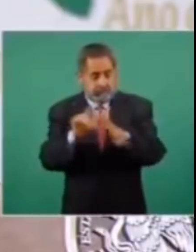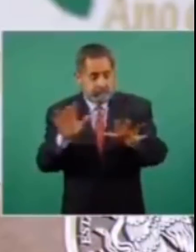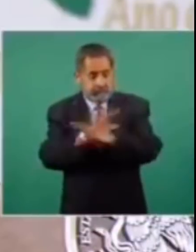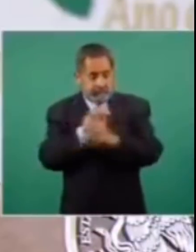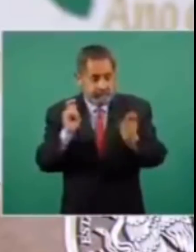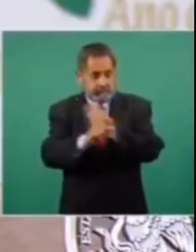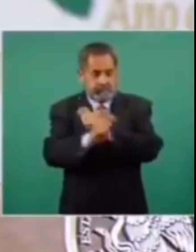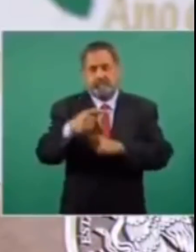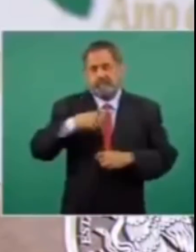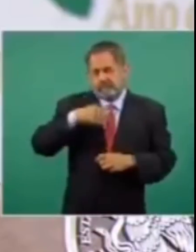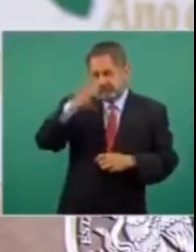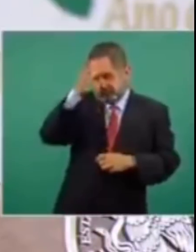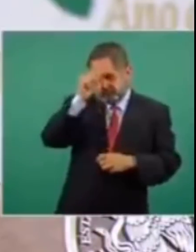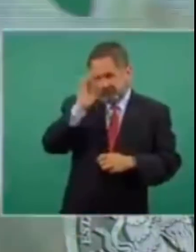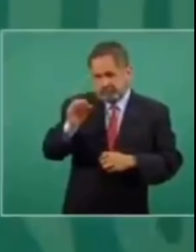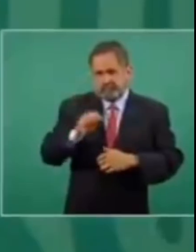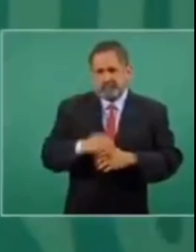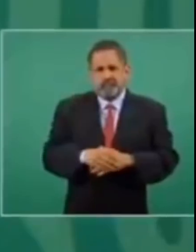y